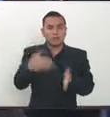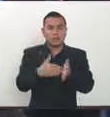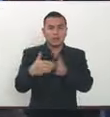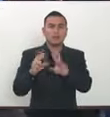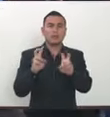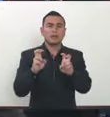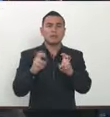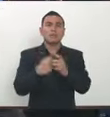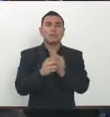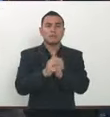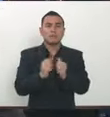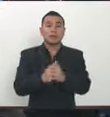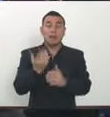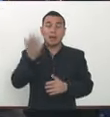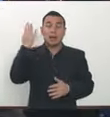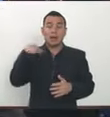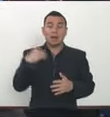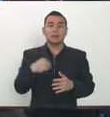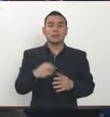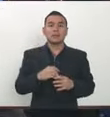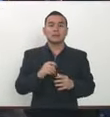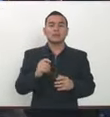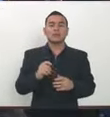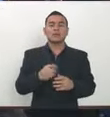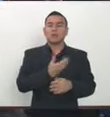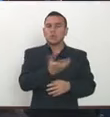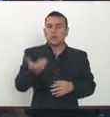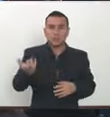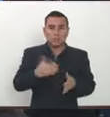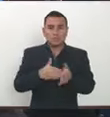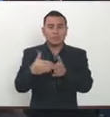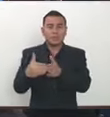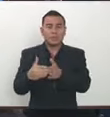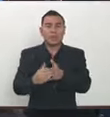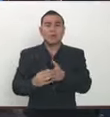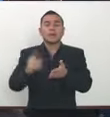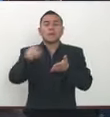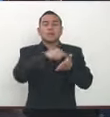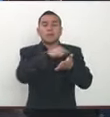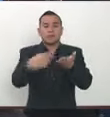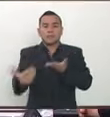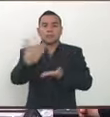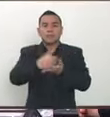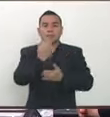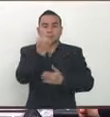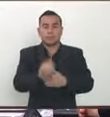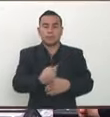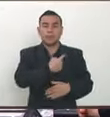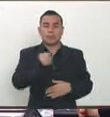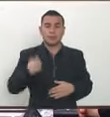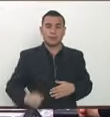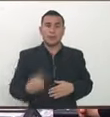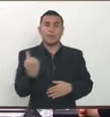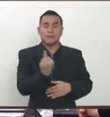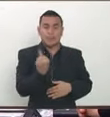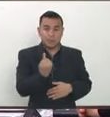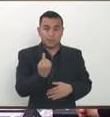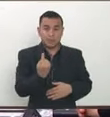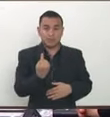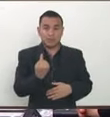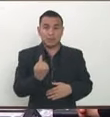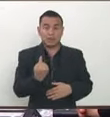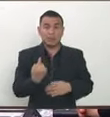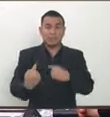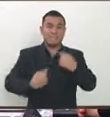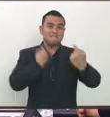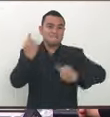decían, cuando decretamos las primeras medidas, cuando prohibimos la entrada de China, por ejemplo, mucha gente nos criticó y nos dijeron que estábamos siendo alarmistas.